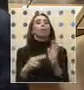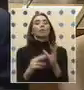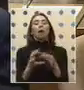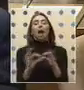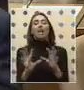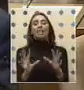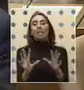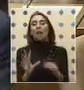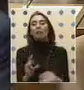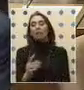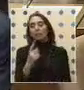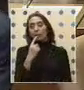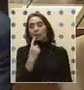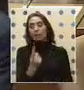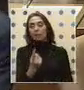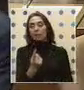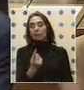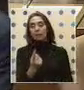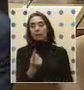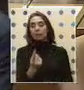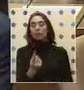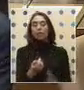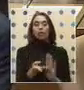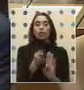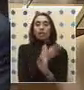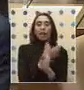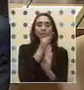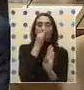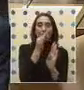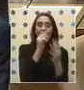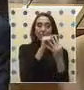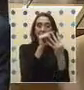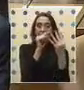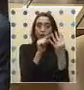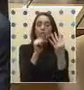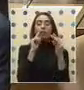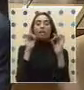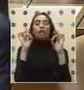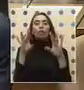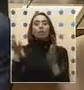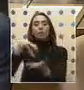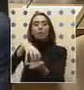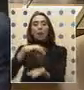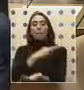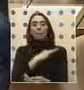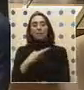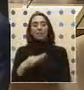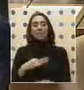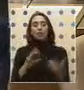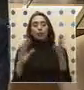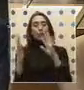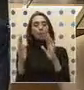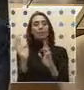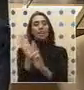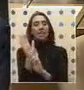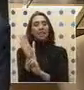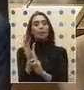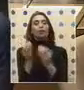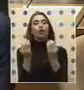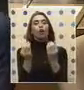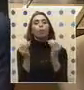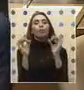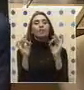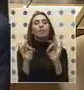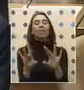Porque dice que los factores precedentemente mencionados serán determinados por el Ministerio de Medio Ambiente en base al reglamento que fijará la fórmula de